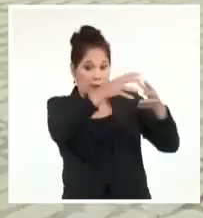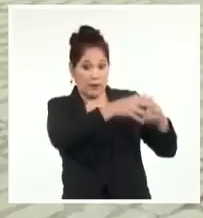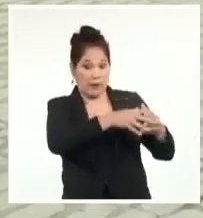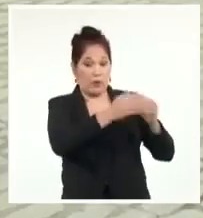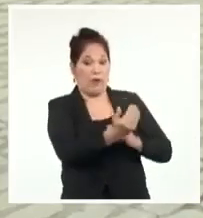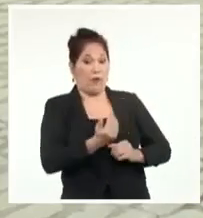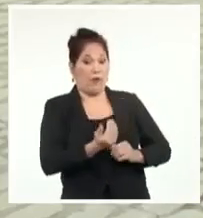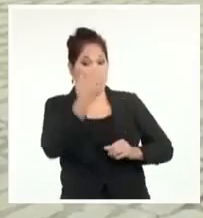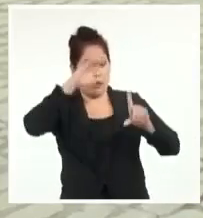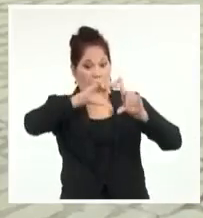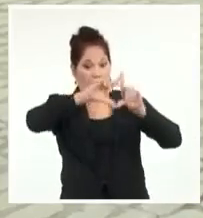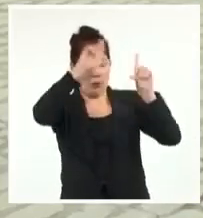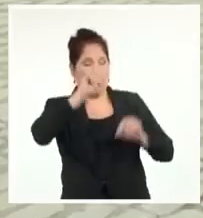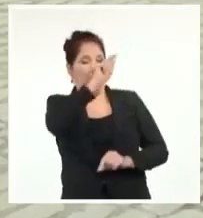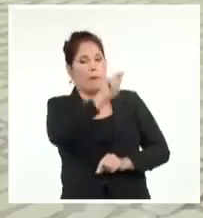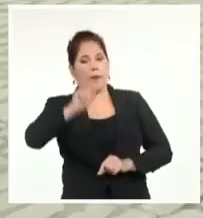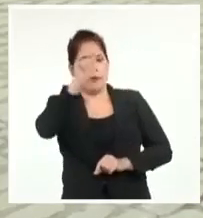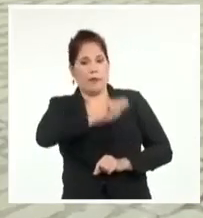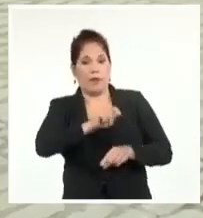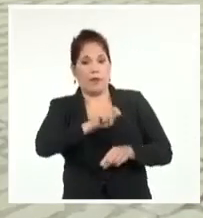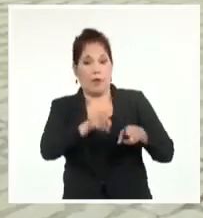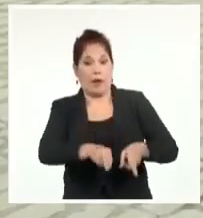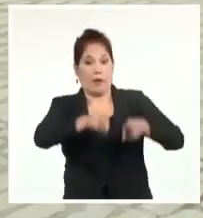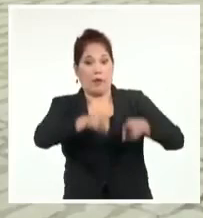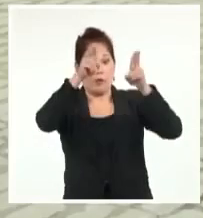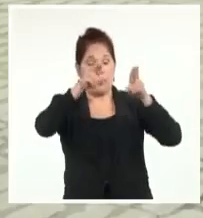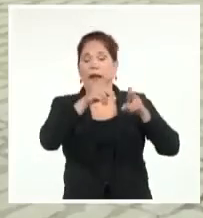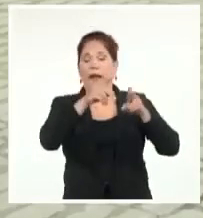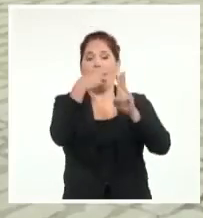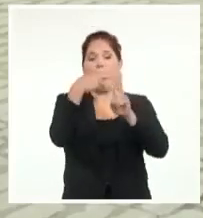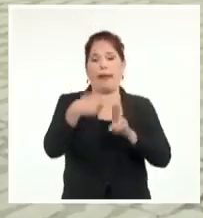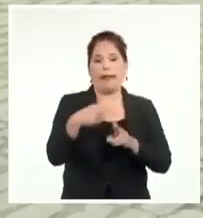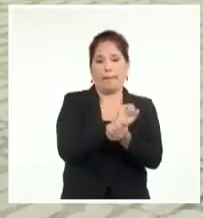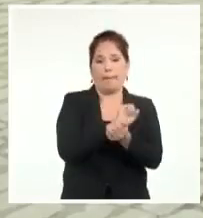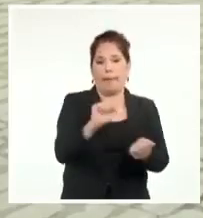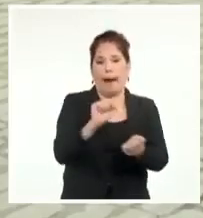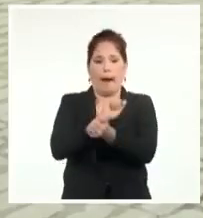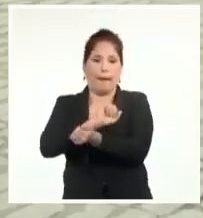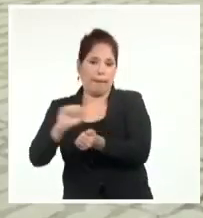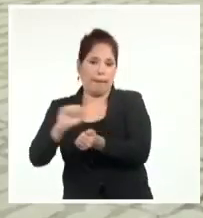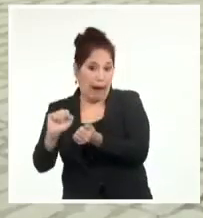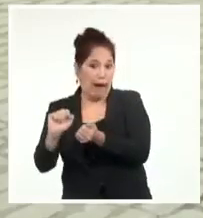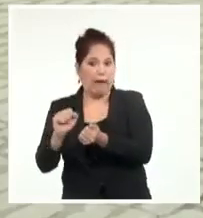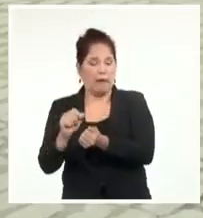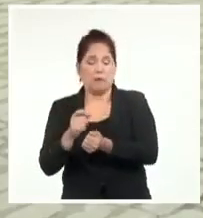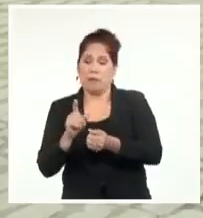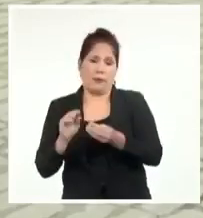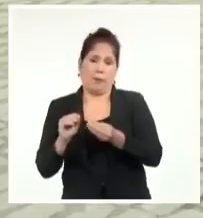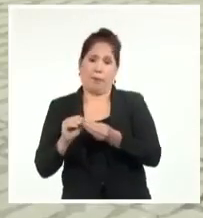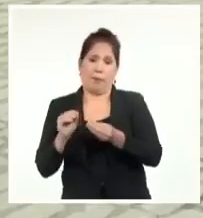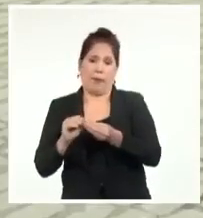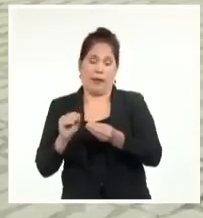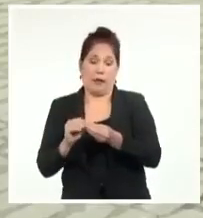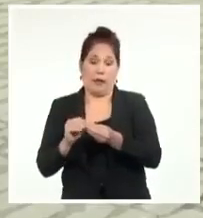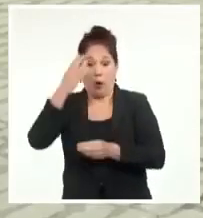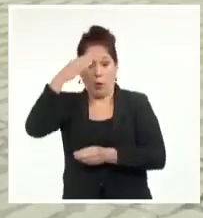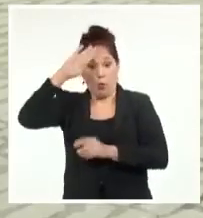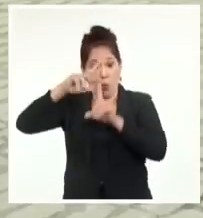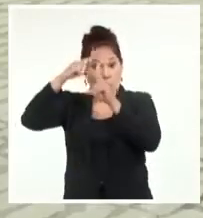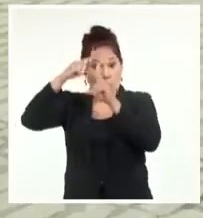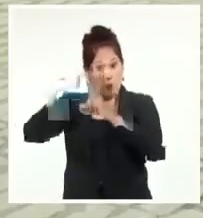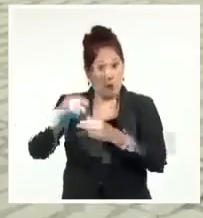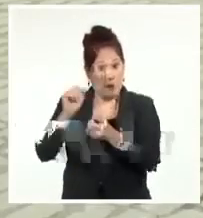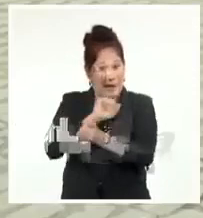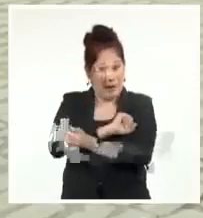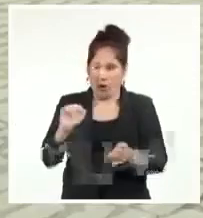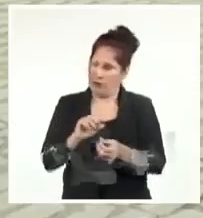Cuba. También la inclusión de hoteles en listas negras, el calificar a Cuba de país patrocinador del terrorismo y la persecución de